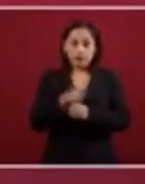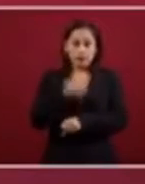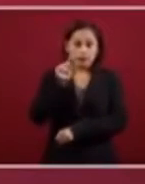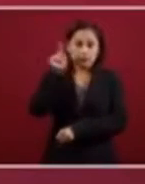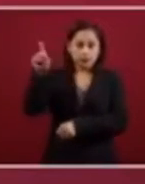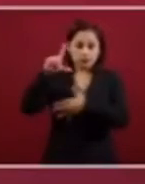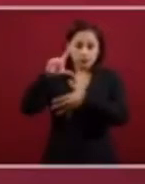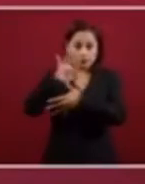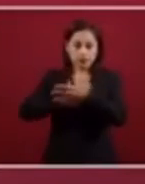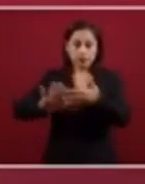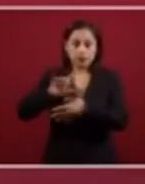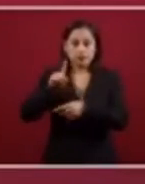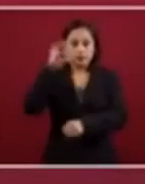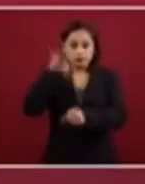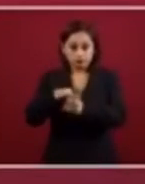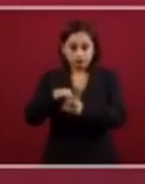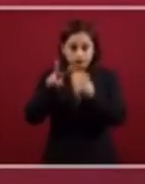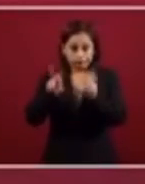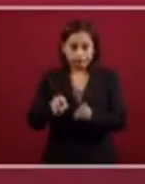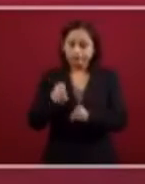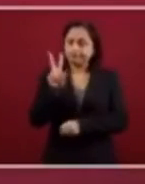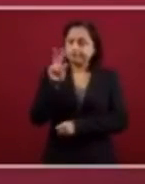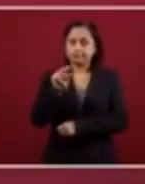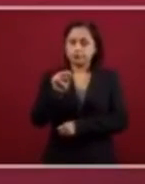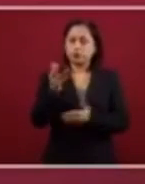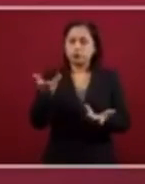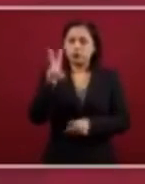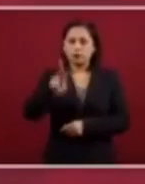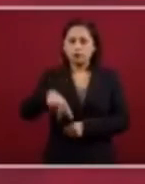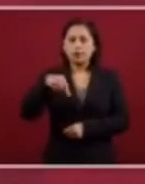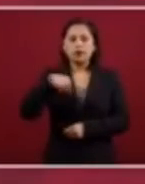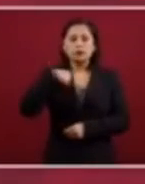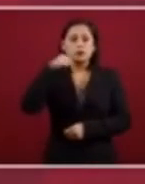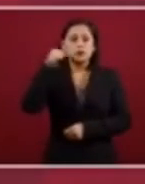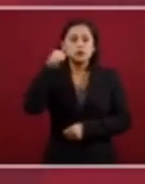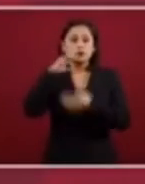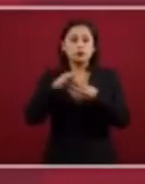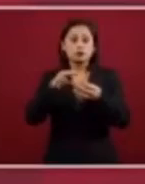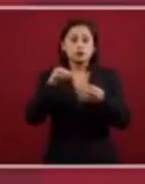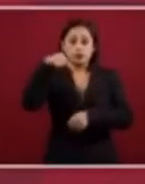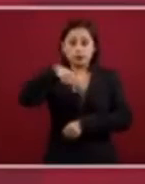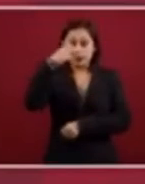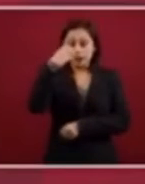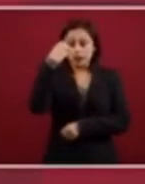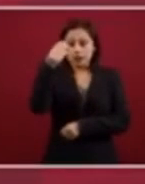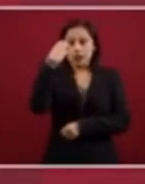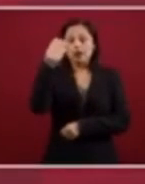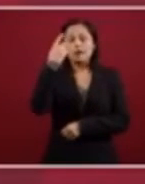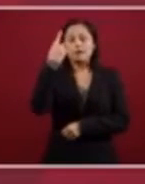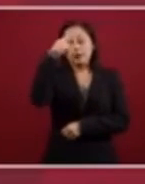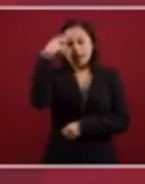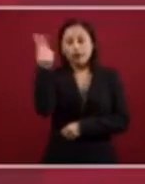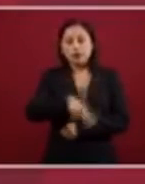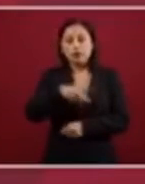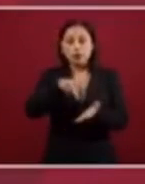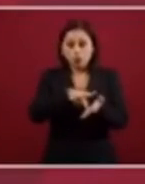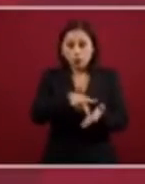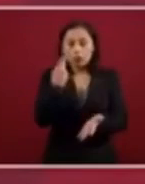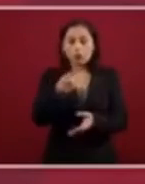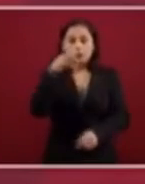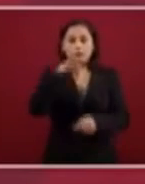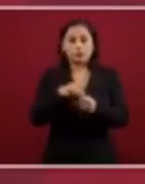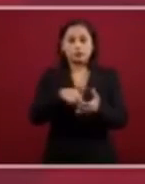América Latina. Ayer decía yo que México es de los pocos países donde está prohibida la reelección. Ha habido numerosas reformas